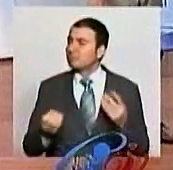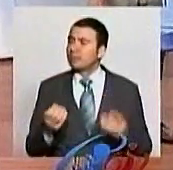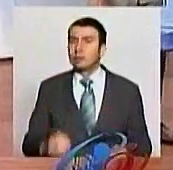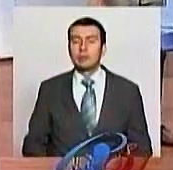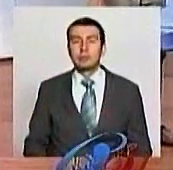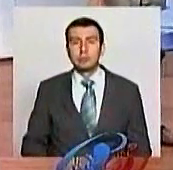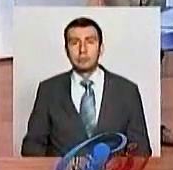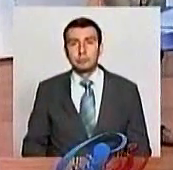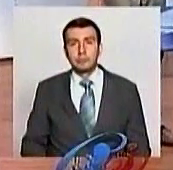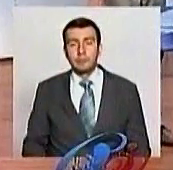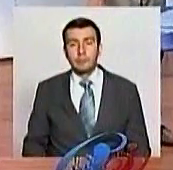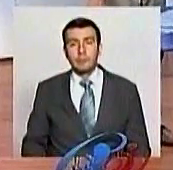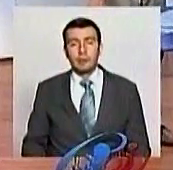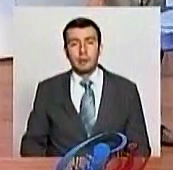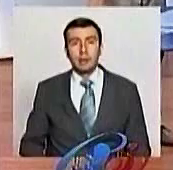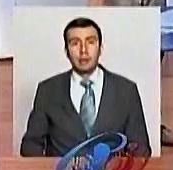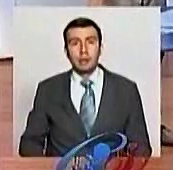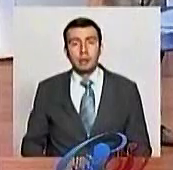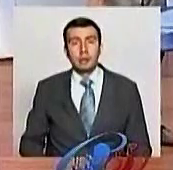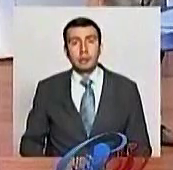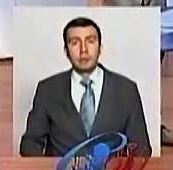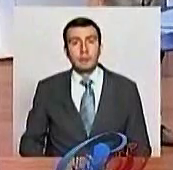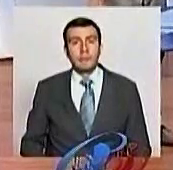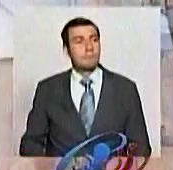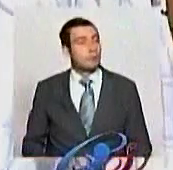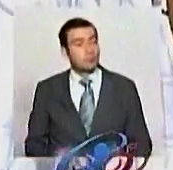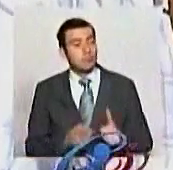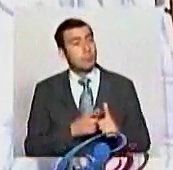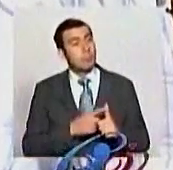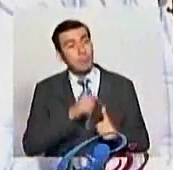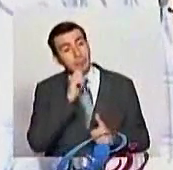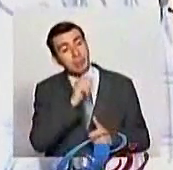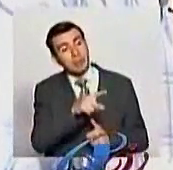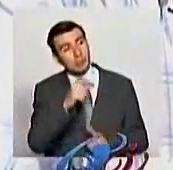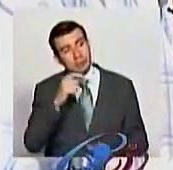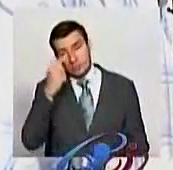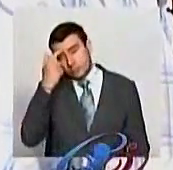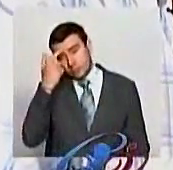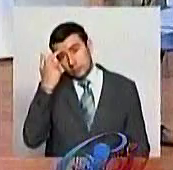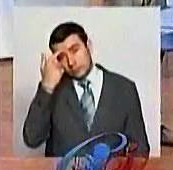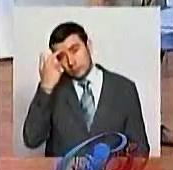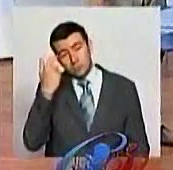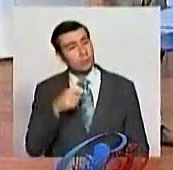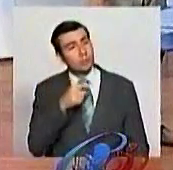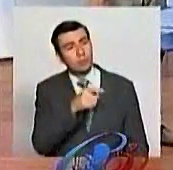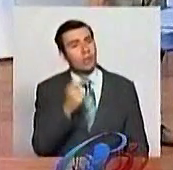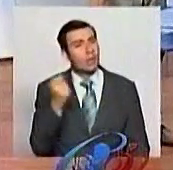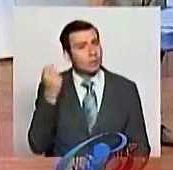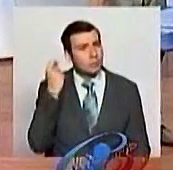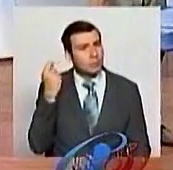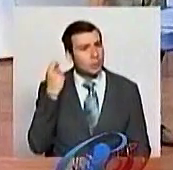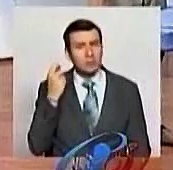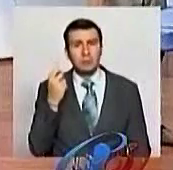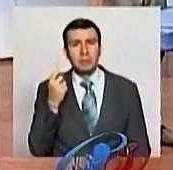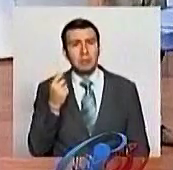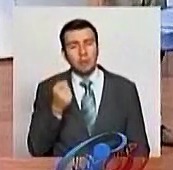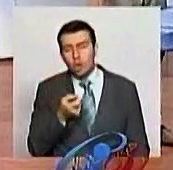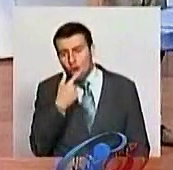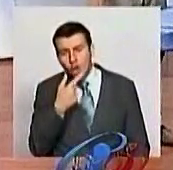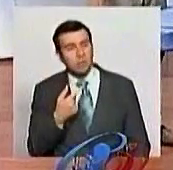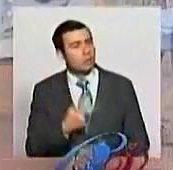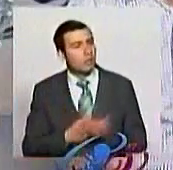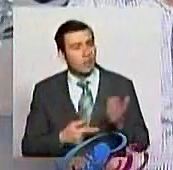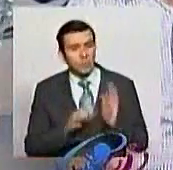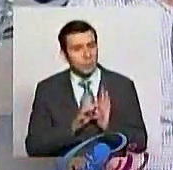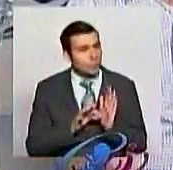acá lo primero es preguntarle al paciente qué sustancias ha consumido en las últimas horas.